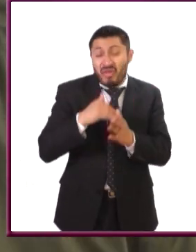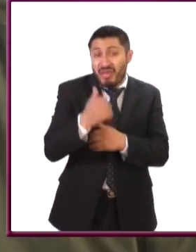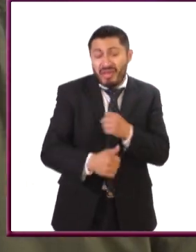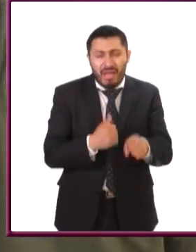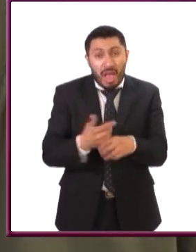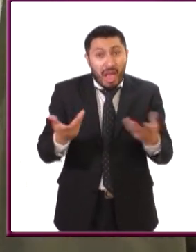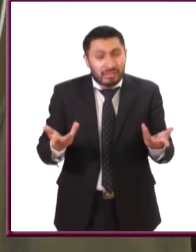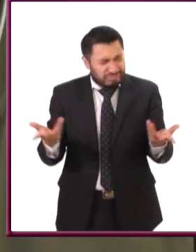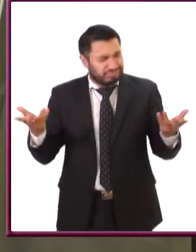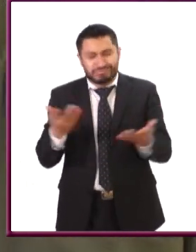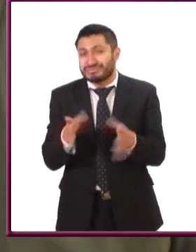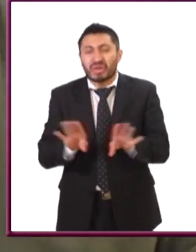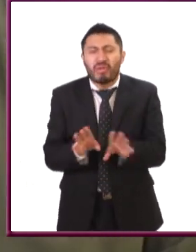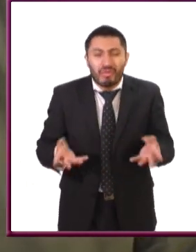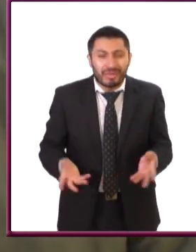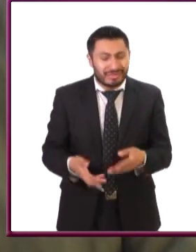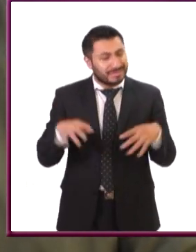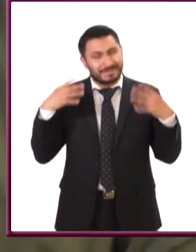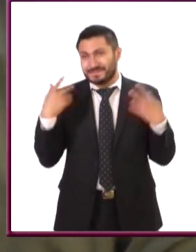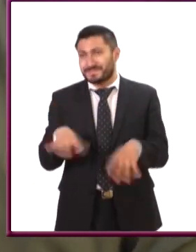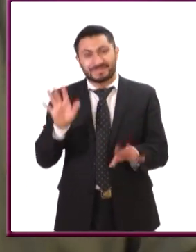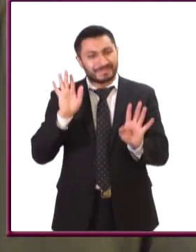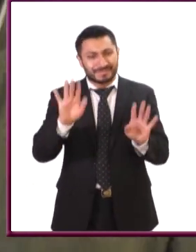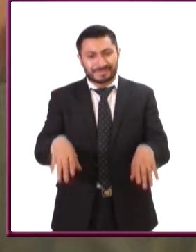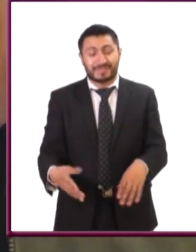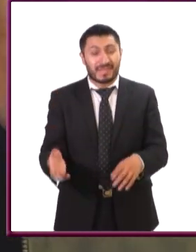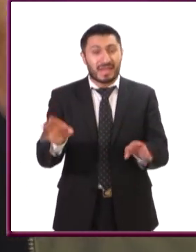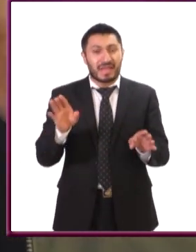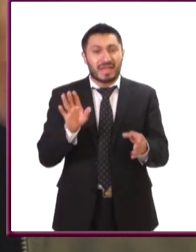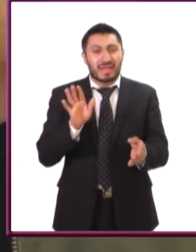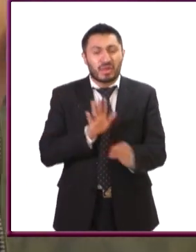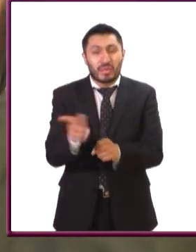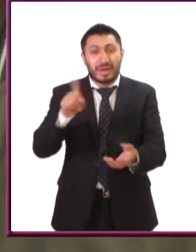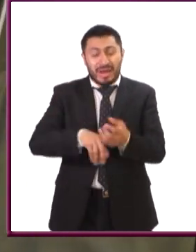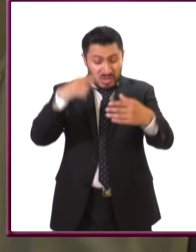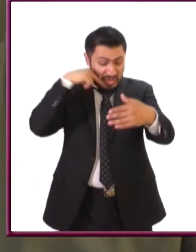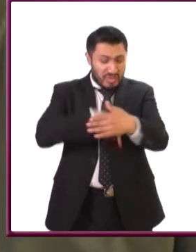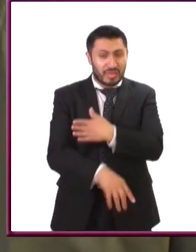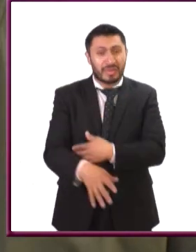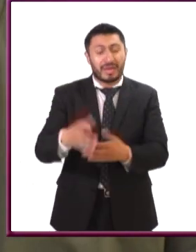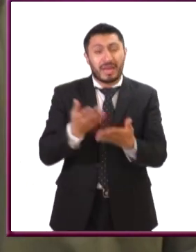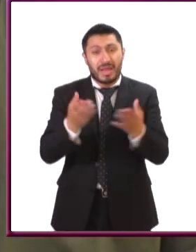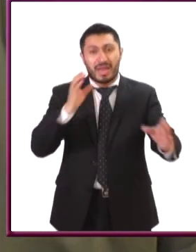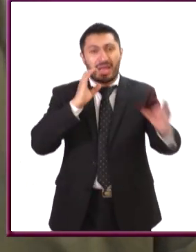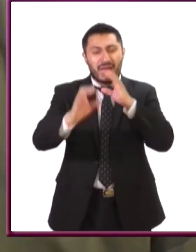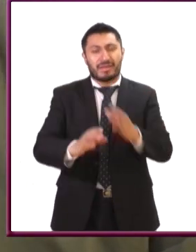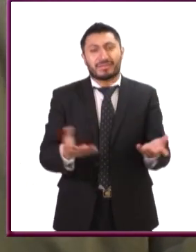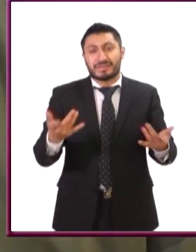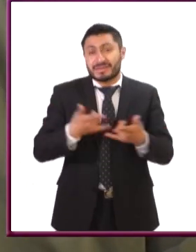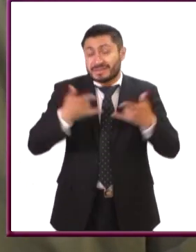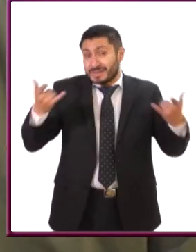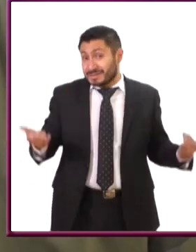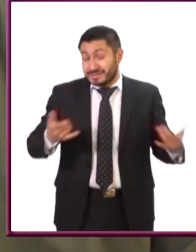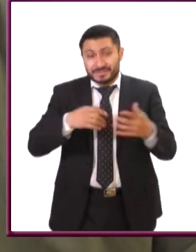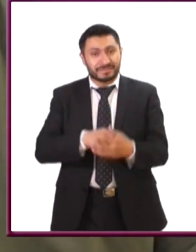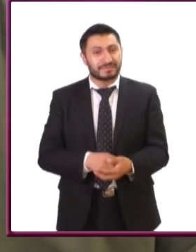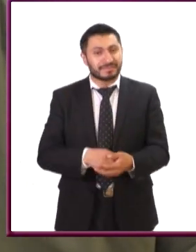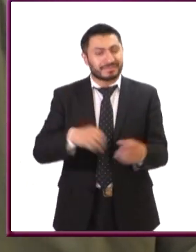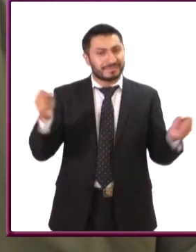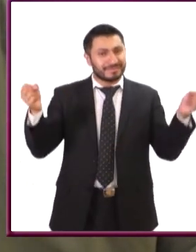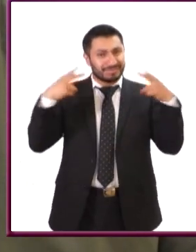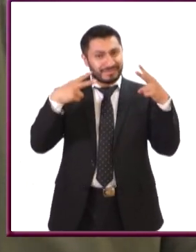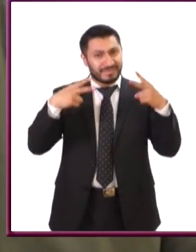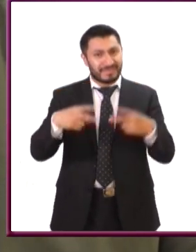13.000 millones de años? Oye, Ernesto. Y a propósito de nuestra hechura de quiénes somos, a continuación, comunicación y